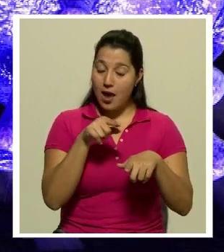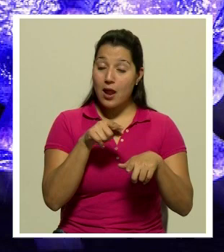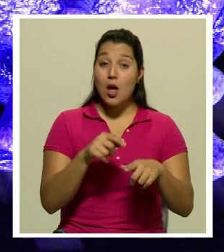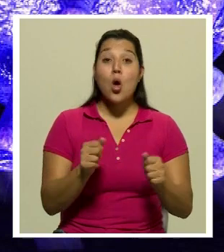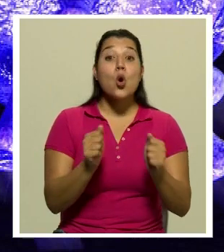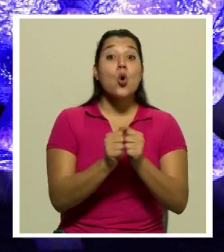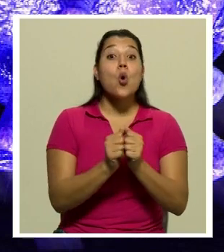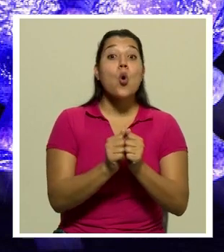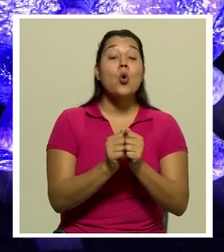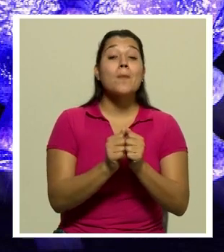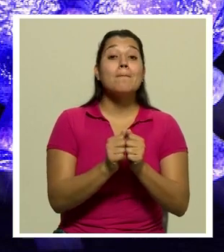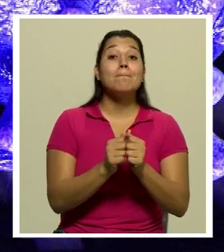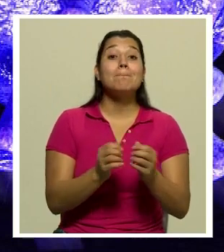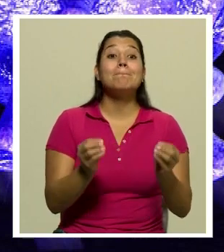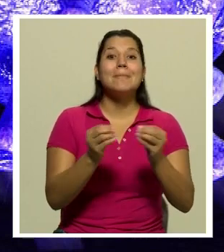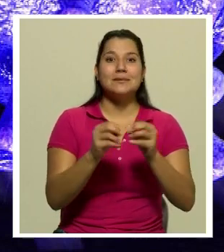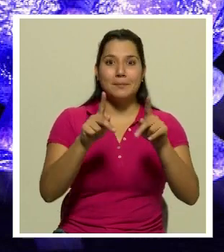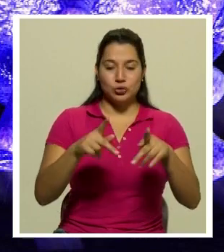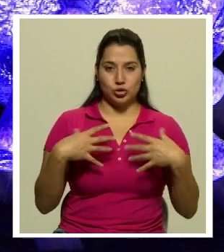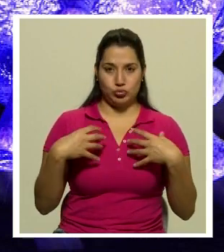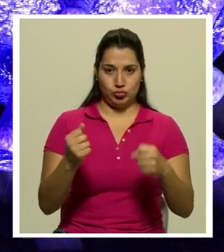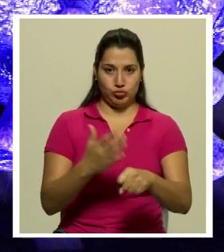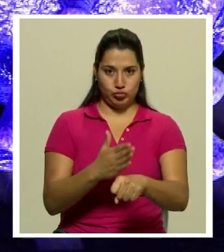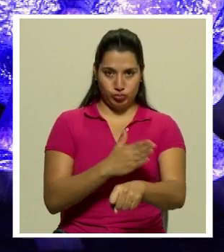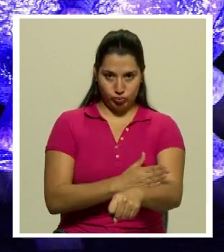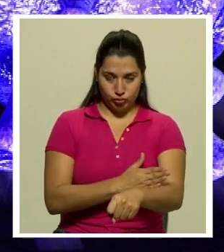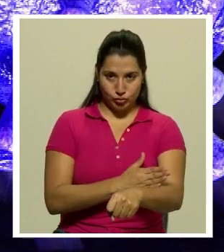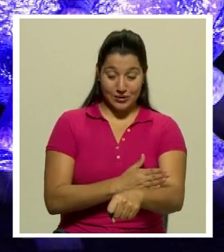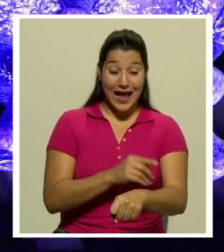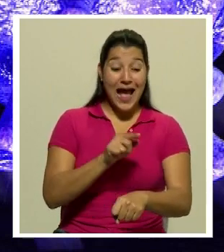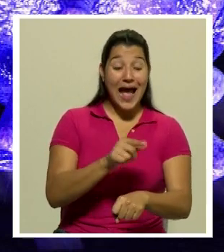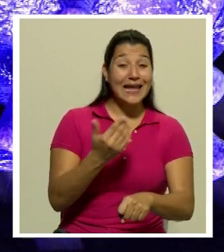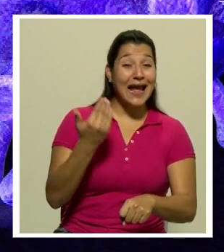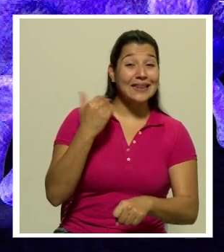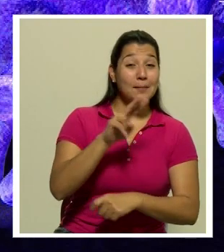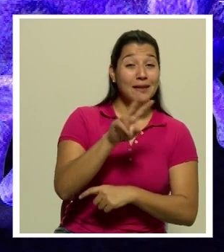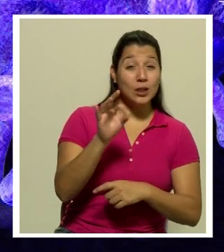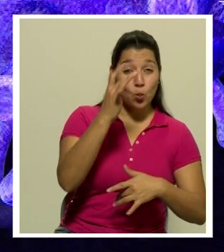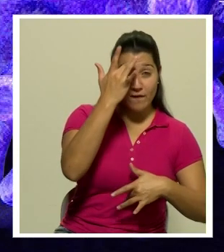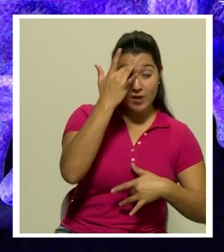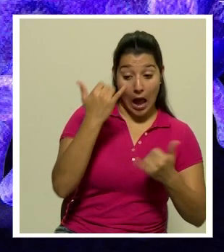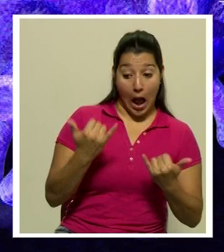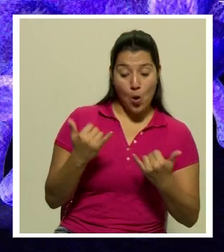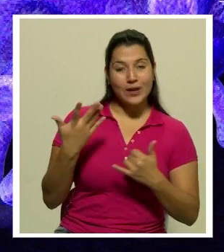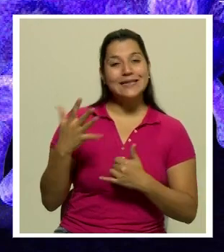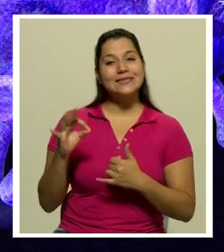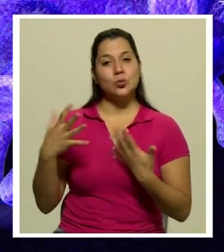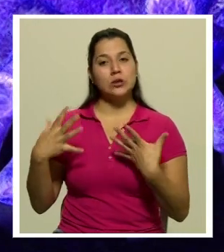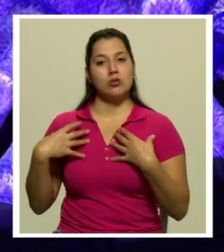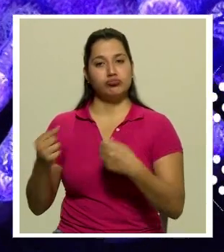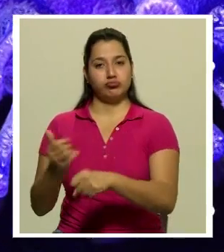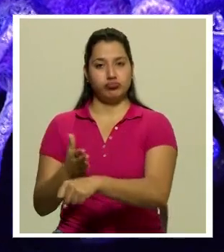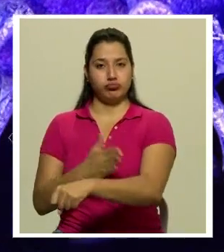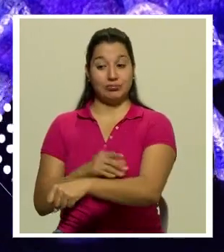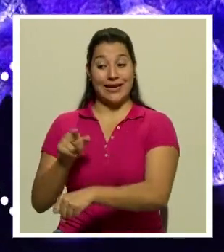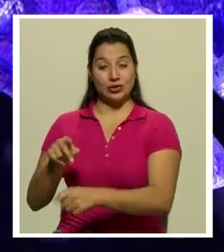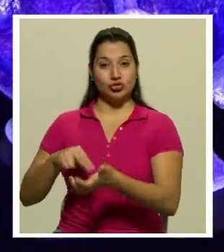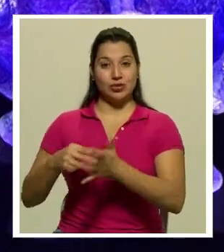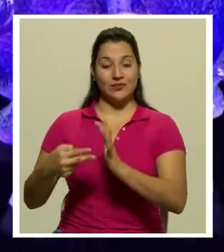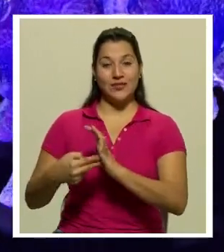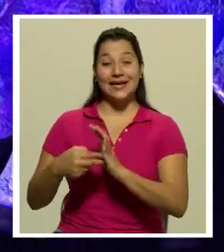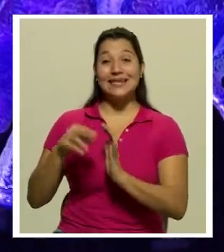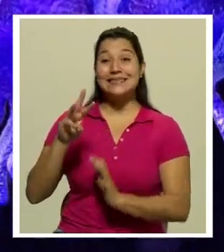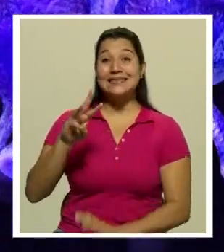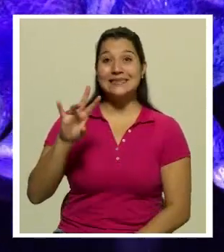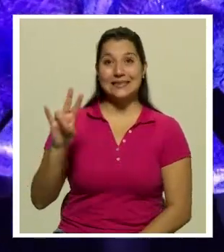de personas recuperadas, 19 de 29 para un total de un 67%. Ahora